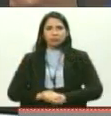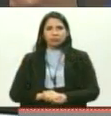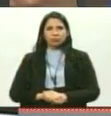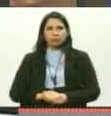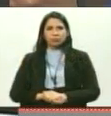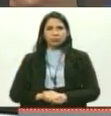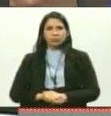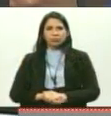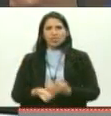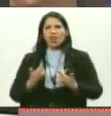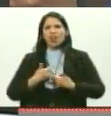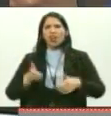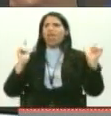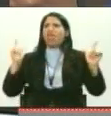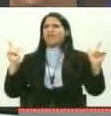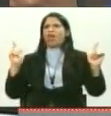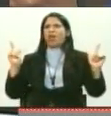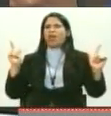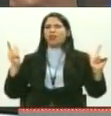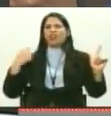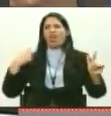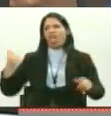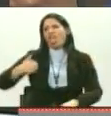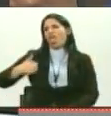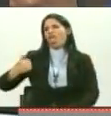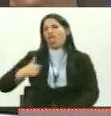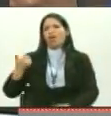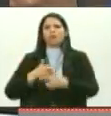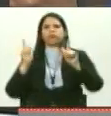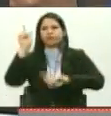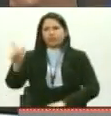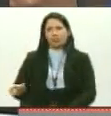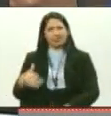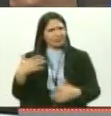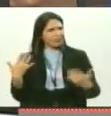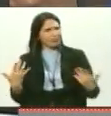el libre albedrío son agentes libres